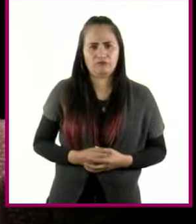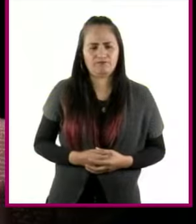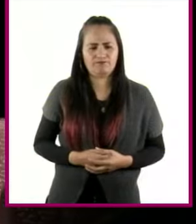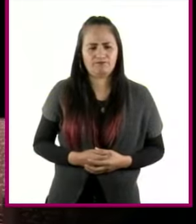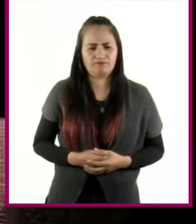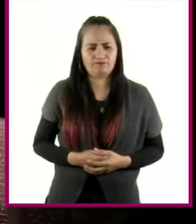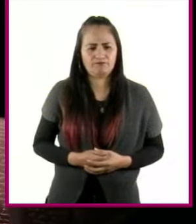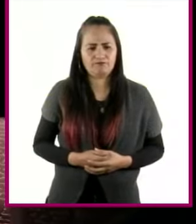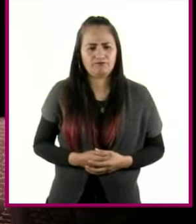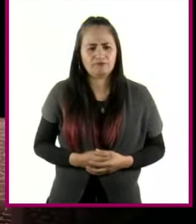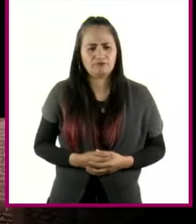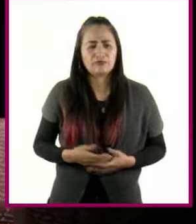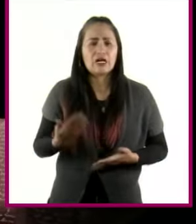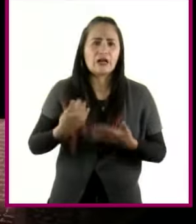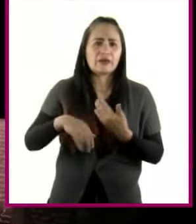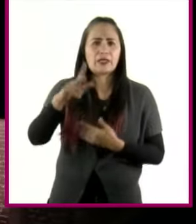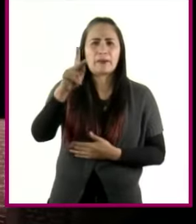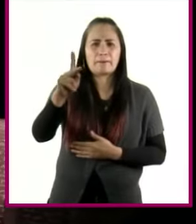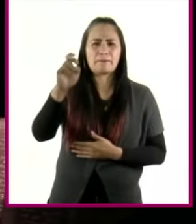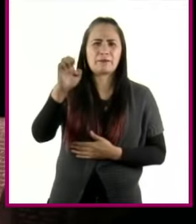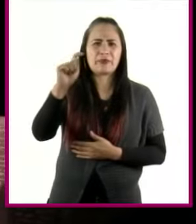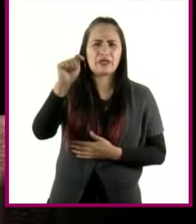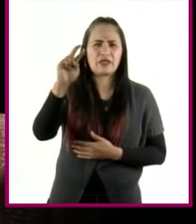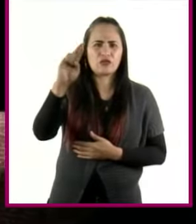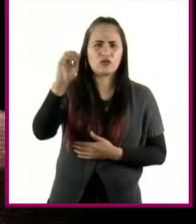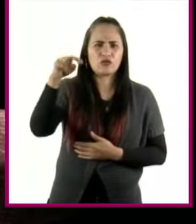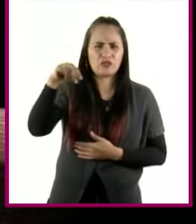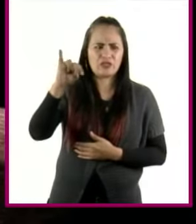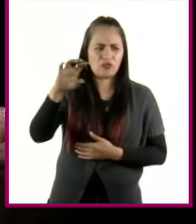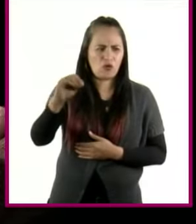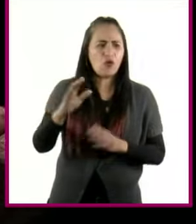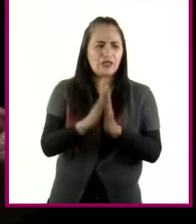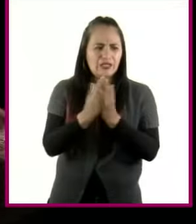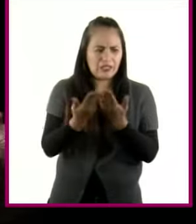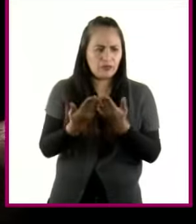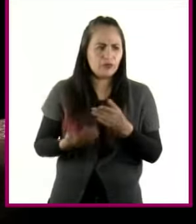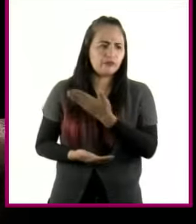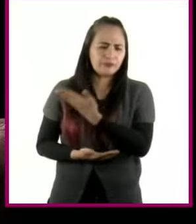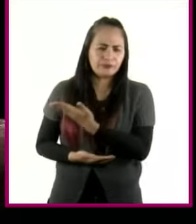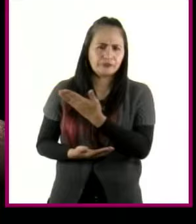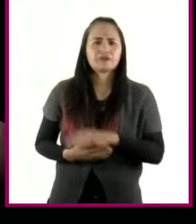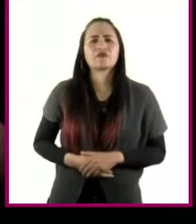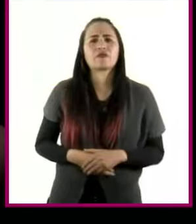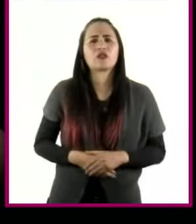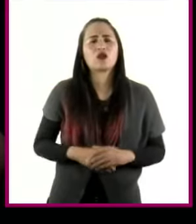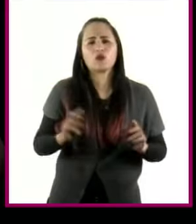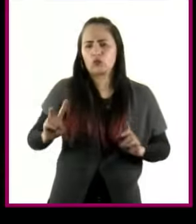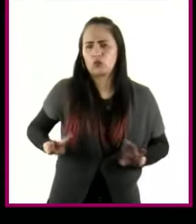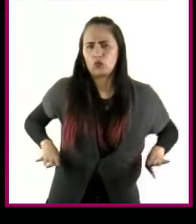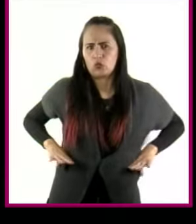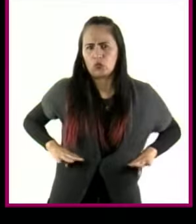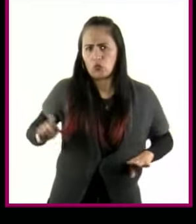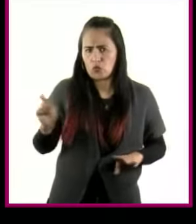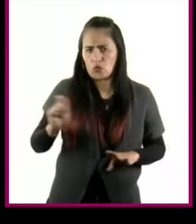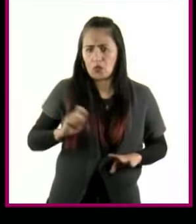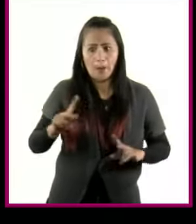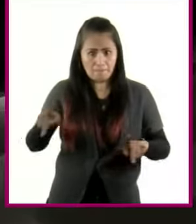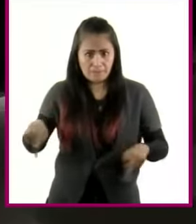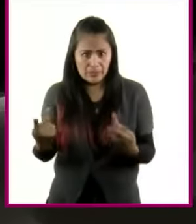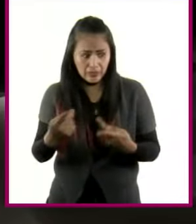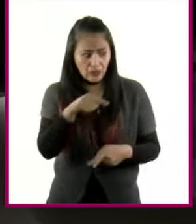el Satiricón de Petronio, la pareja del protagonista, Gitón, es vendido como esclavo a un famoso